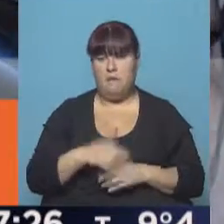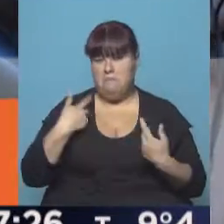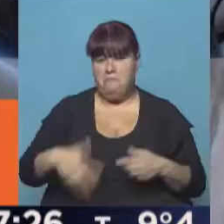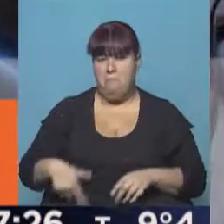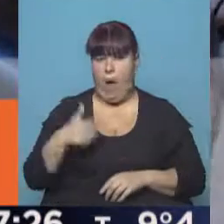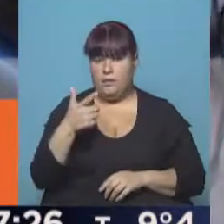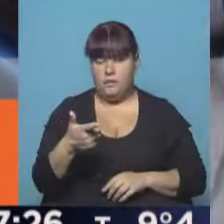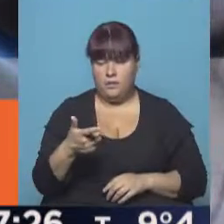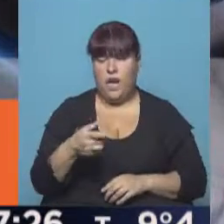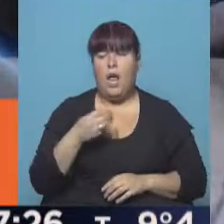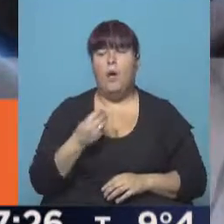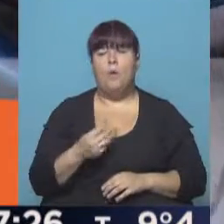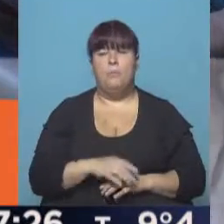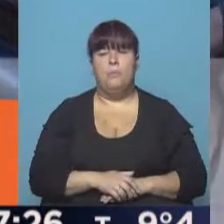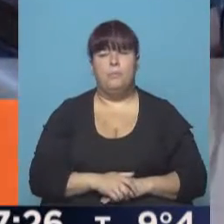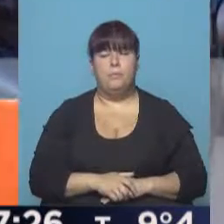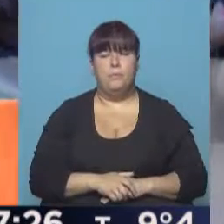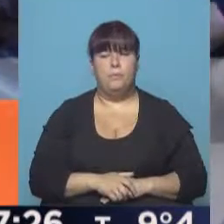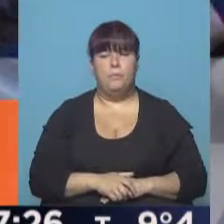arma, porque